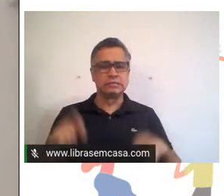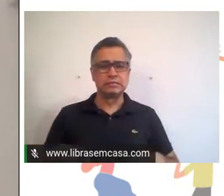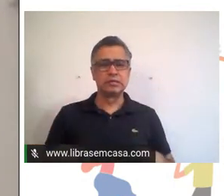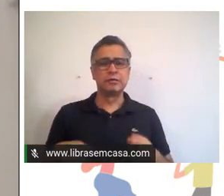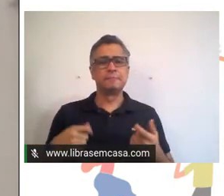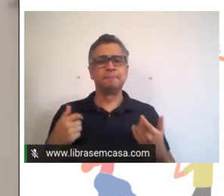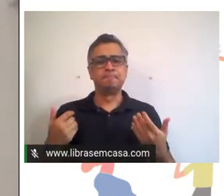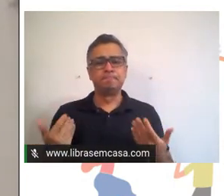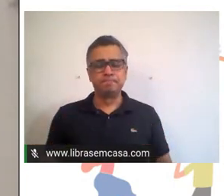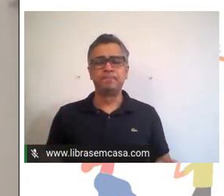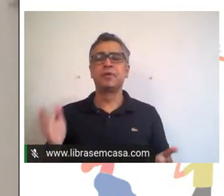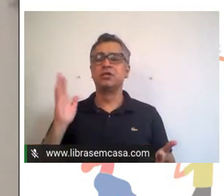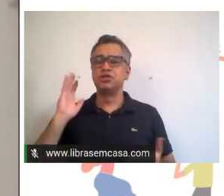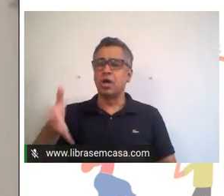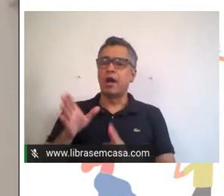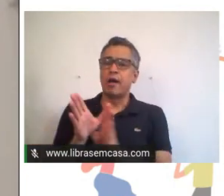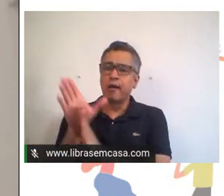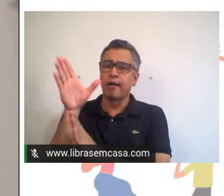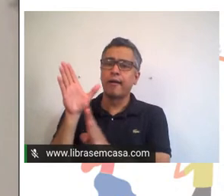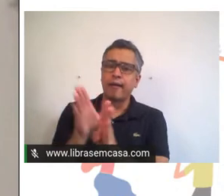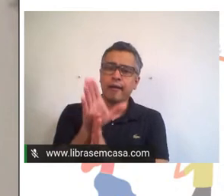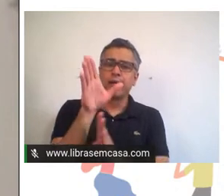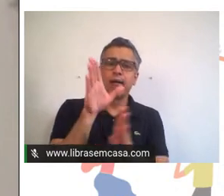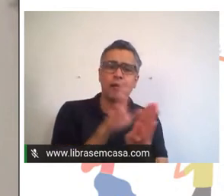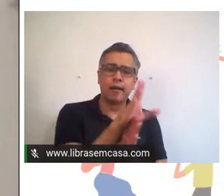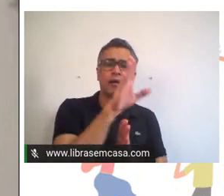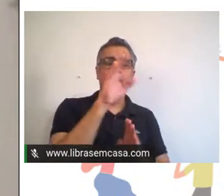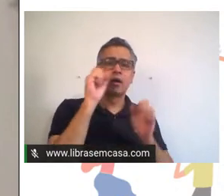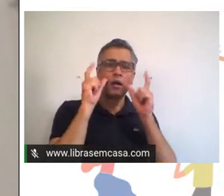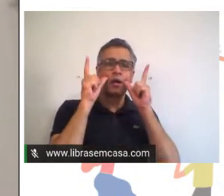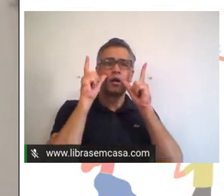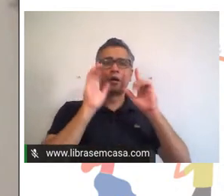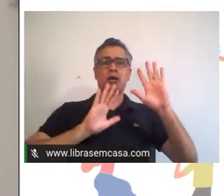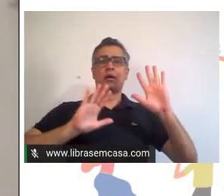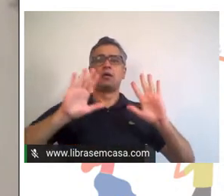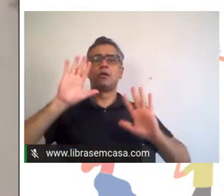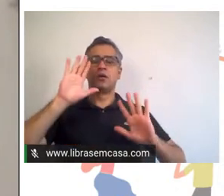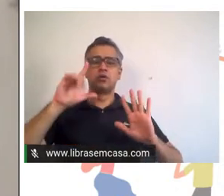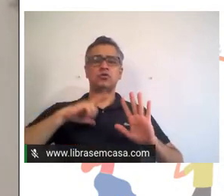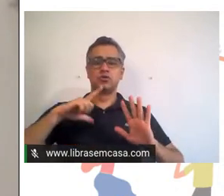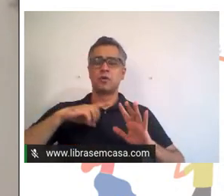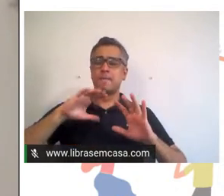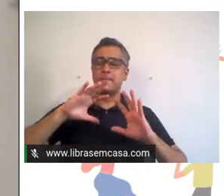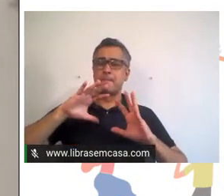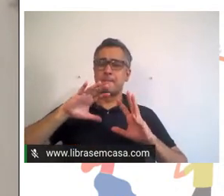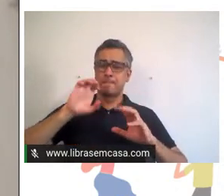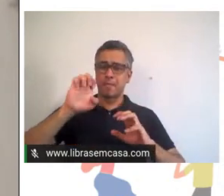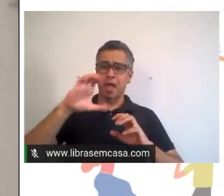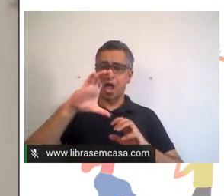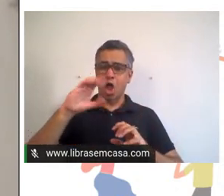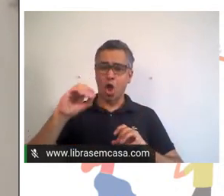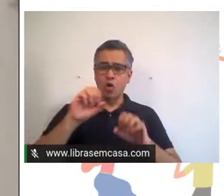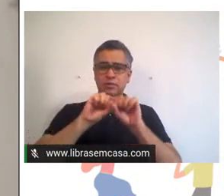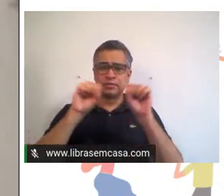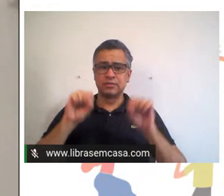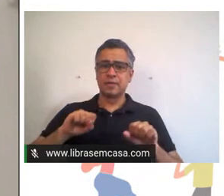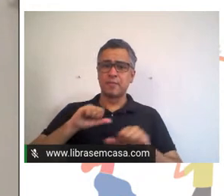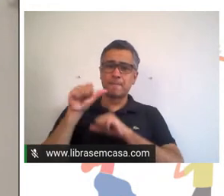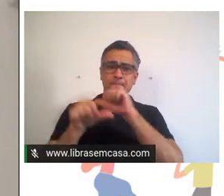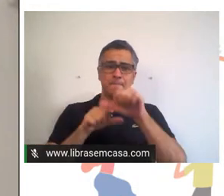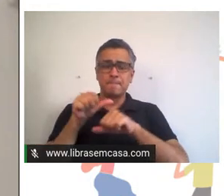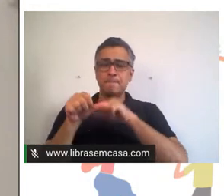de todas las alertas que muestran que estamos alterando los ecosistemas inmanejables, que son los